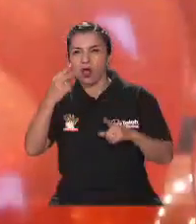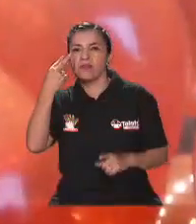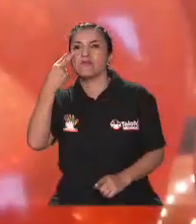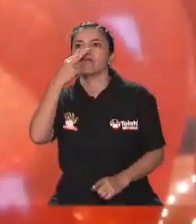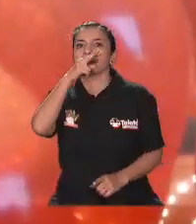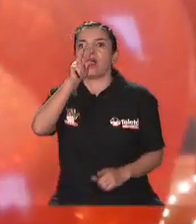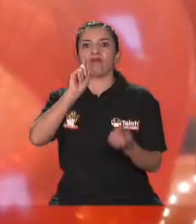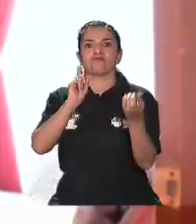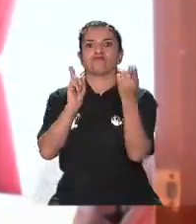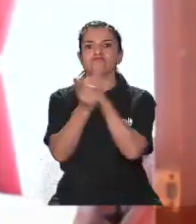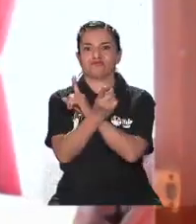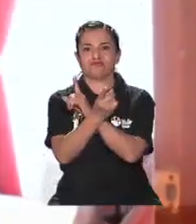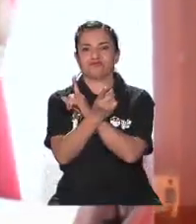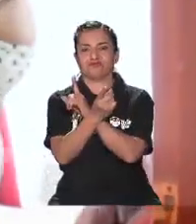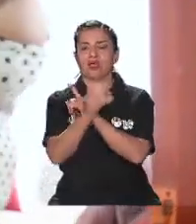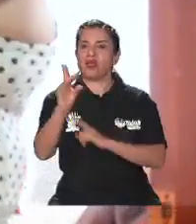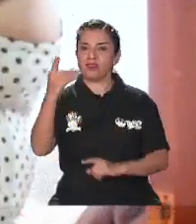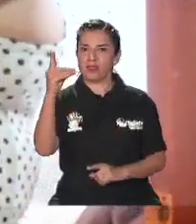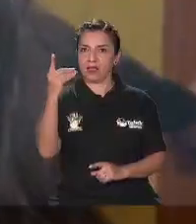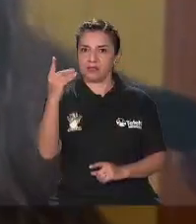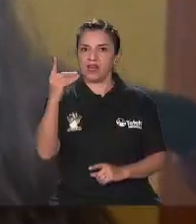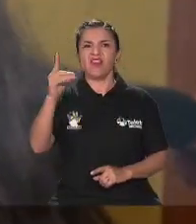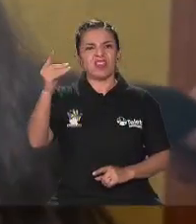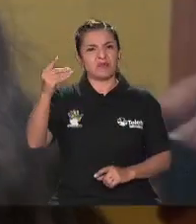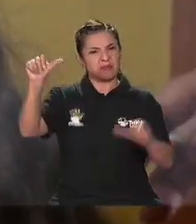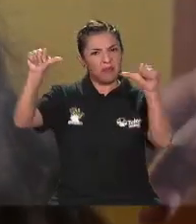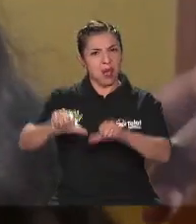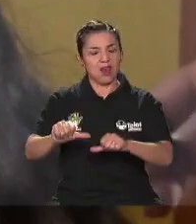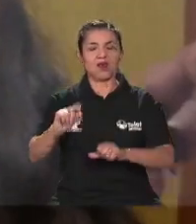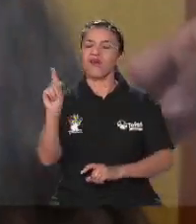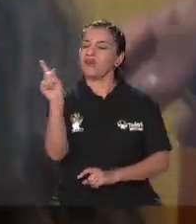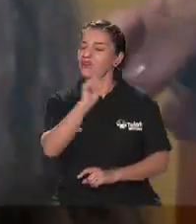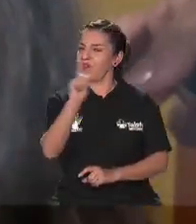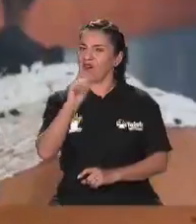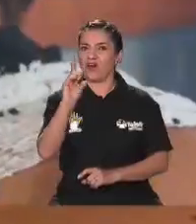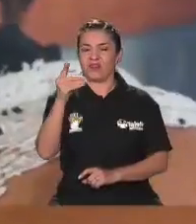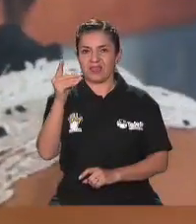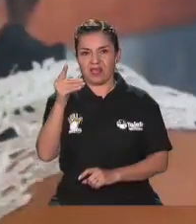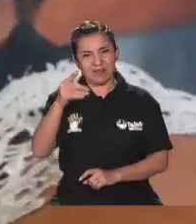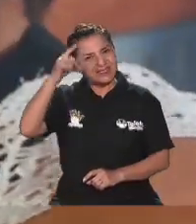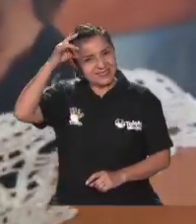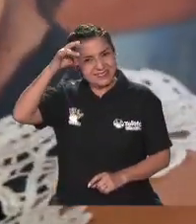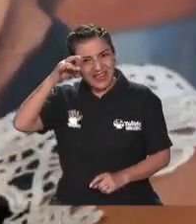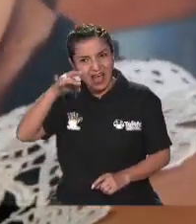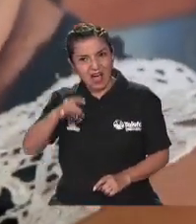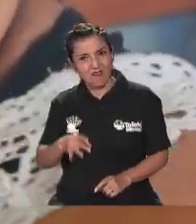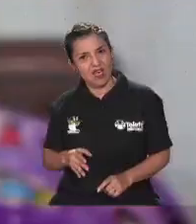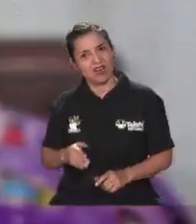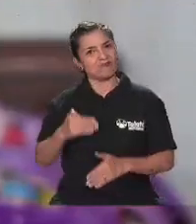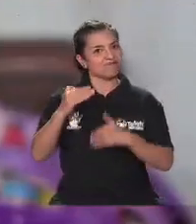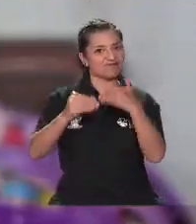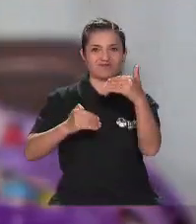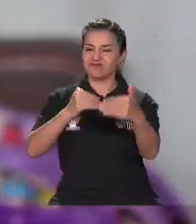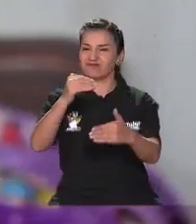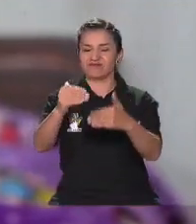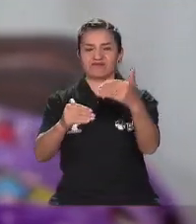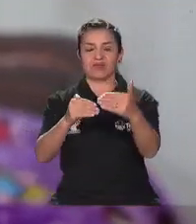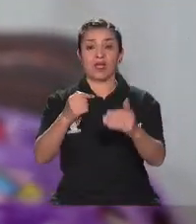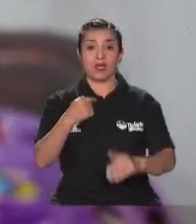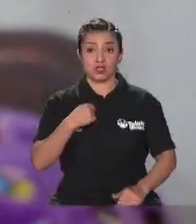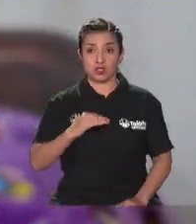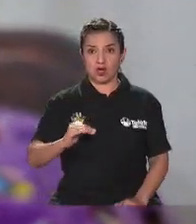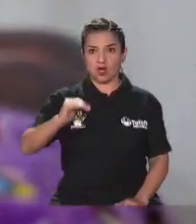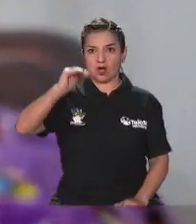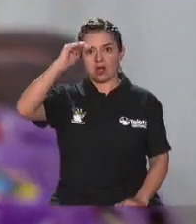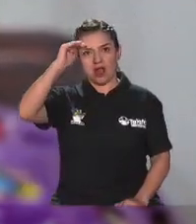discapacidad, pues. Es que no es malo, hay que saber llevarla, ¿no? Cuando grande me gustaría ayudar a la